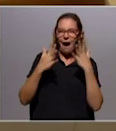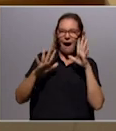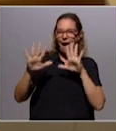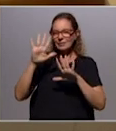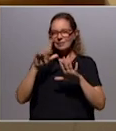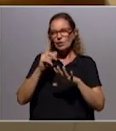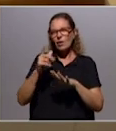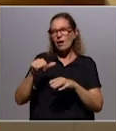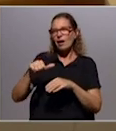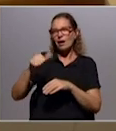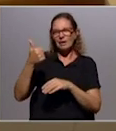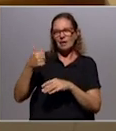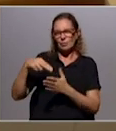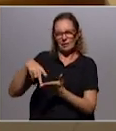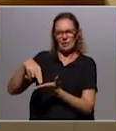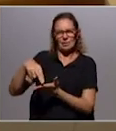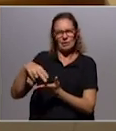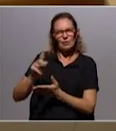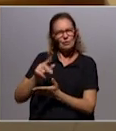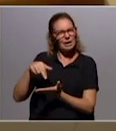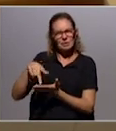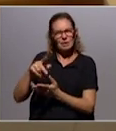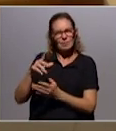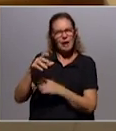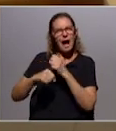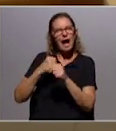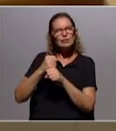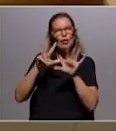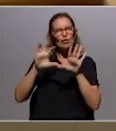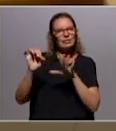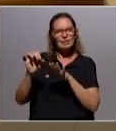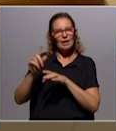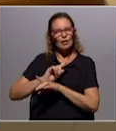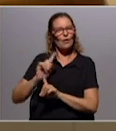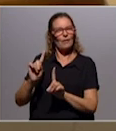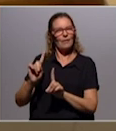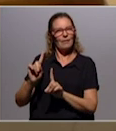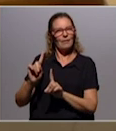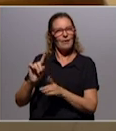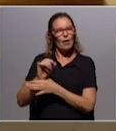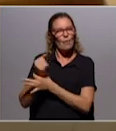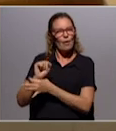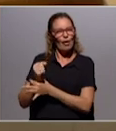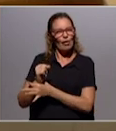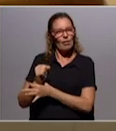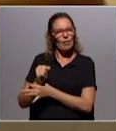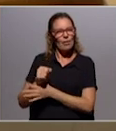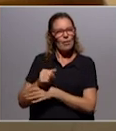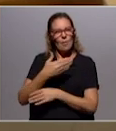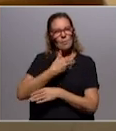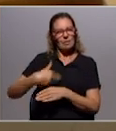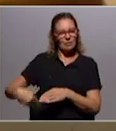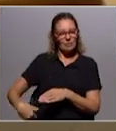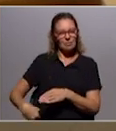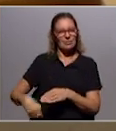no ganará un poco de camino no se camina más esto no son los 80 por eso tenemos un presidente jurado que desde el departamento